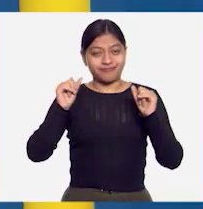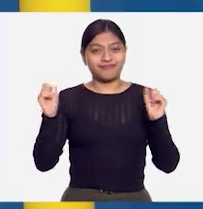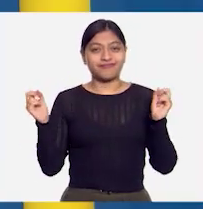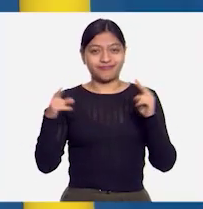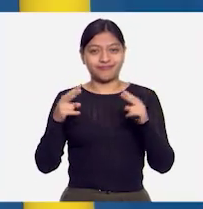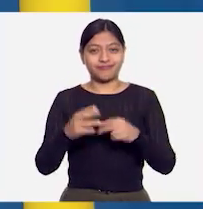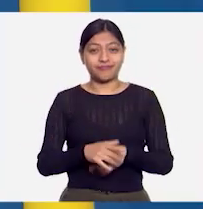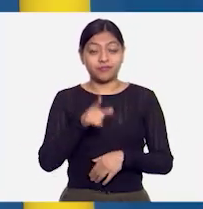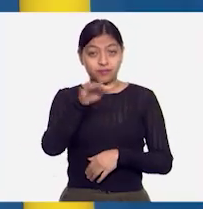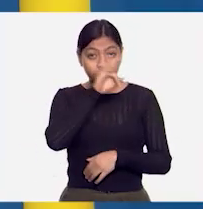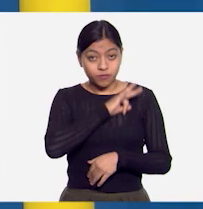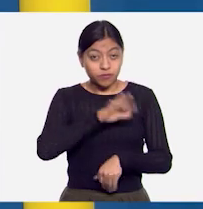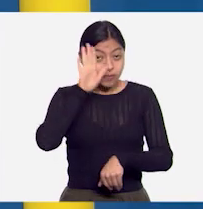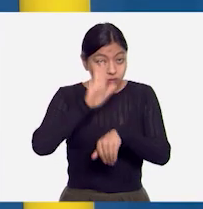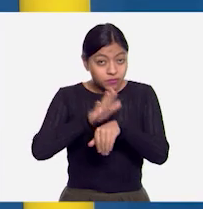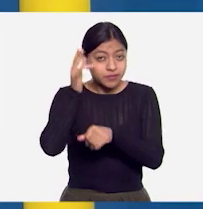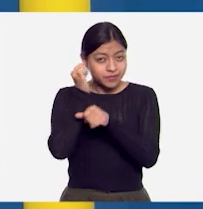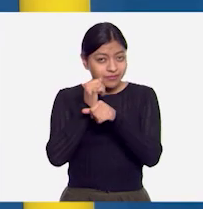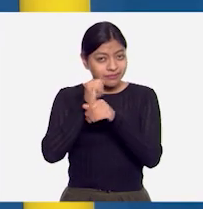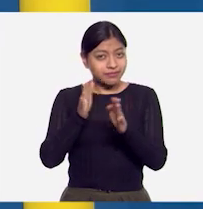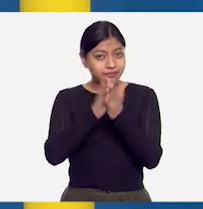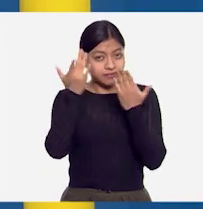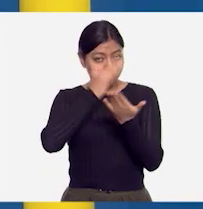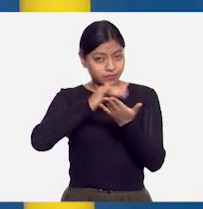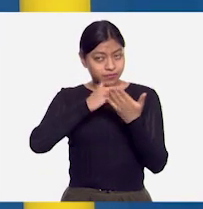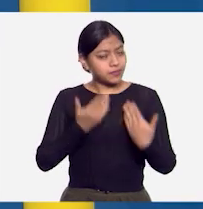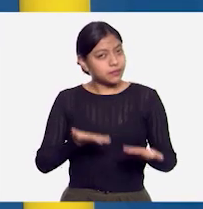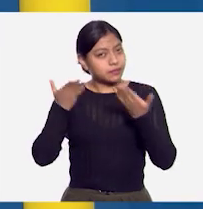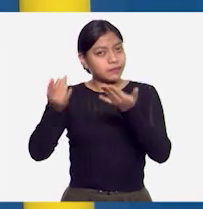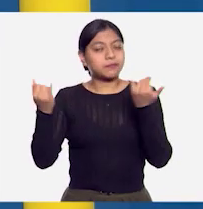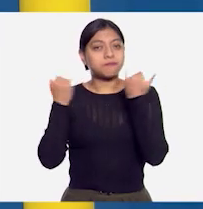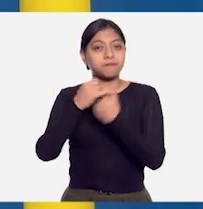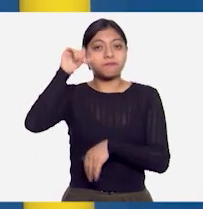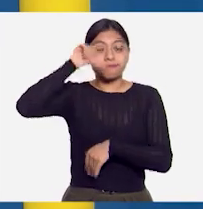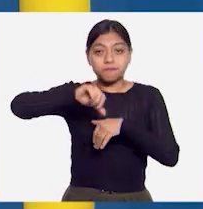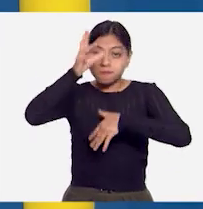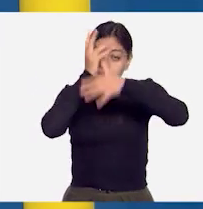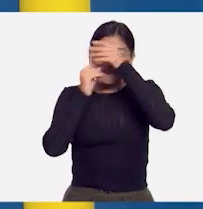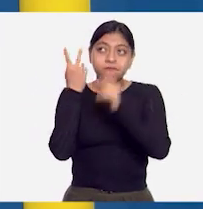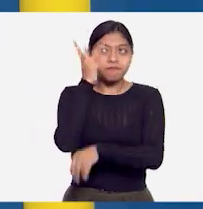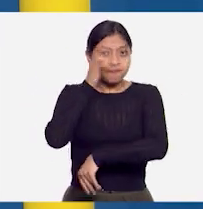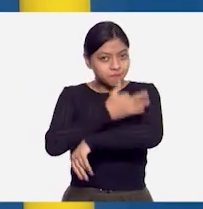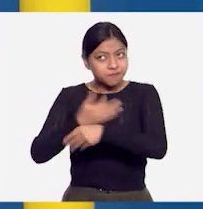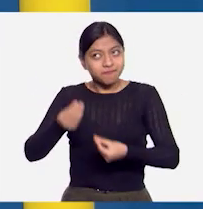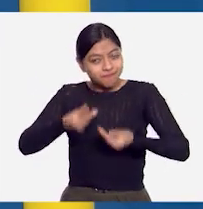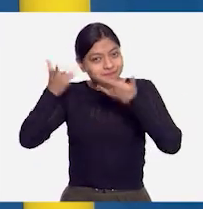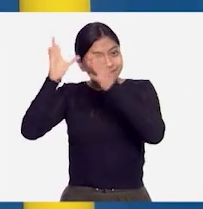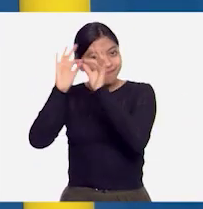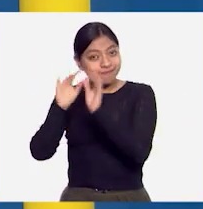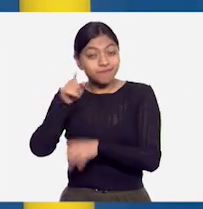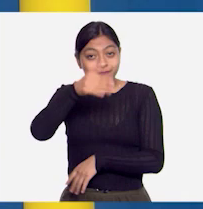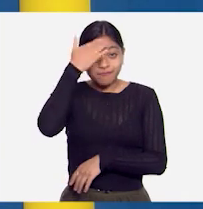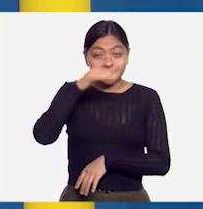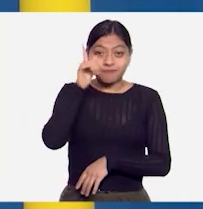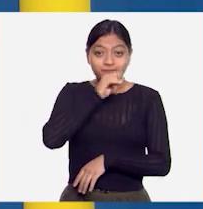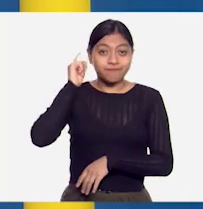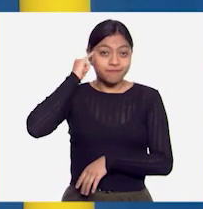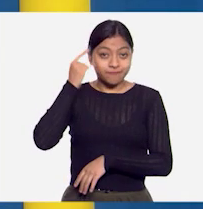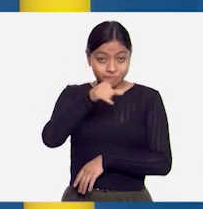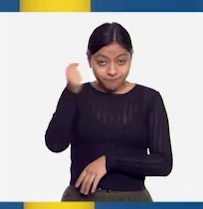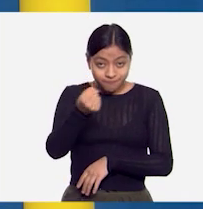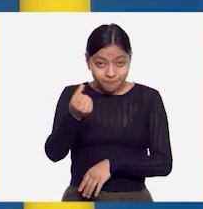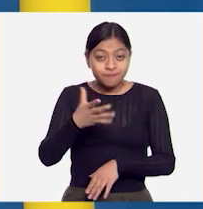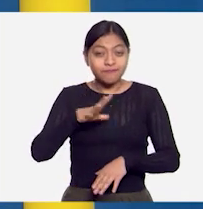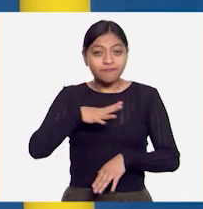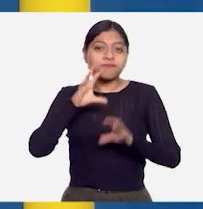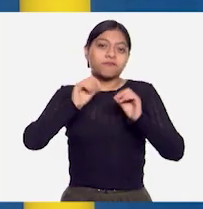Si te es posible, consulta otros libros y comenta el tema de hoy con tu familia. Si tienes la fortuna de hablar una lengua indígena,